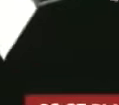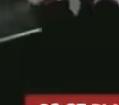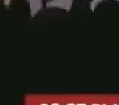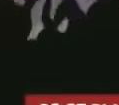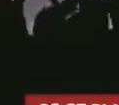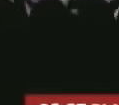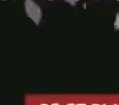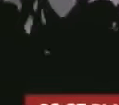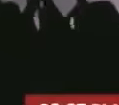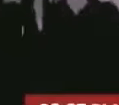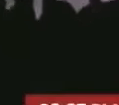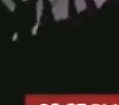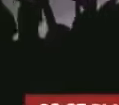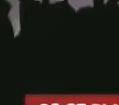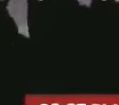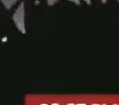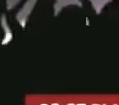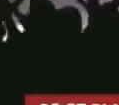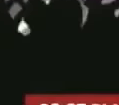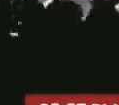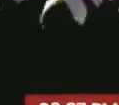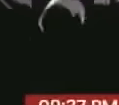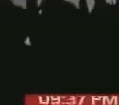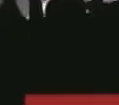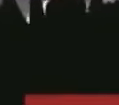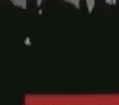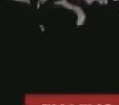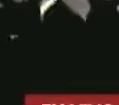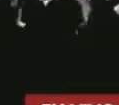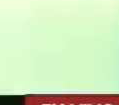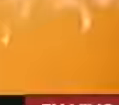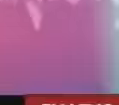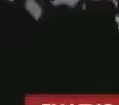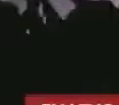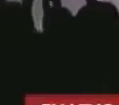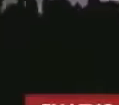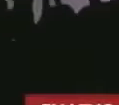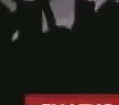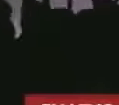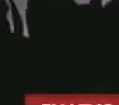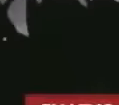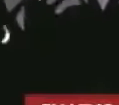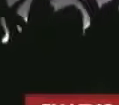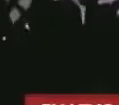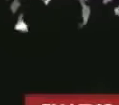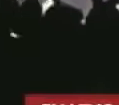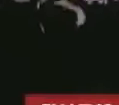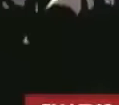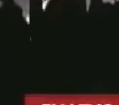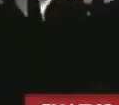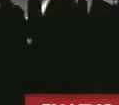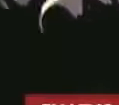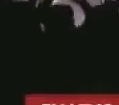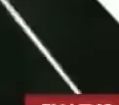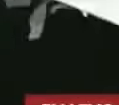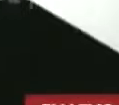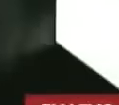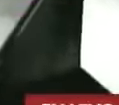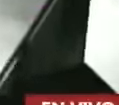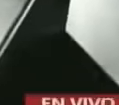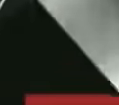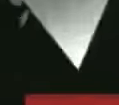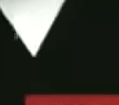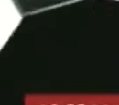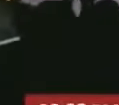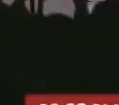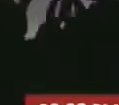tenemos nada. Y aquí lo estamos demostrando, los talentos y la juventud de Venezuela. Esa canción se parece a nosotros. Esa canción se parece al pueblo de